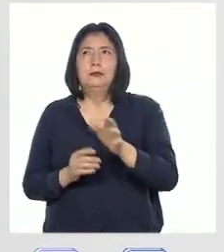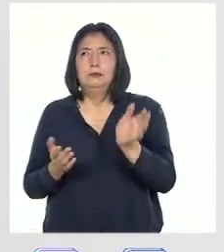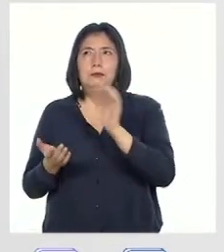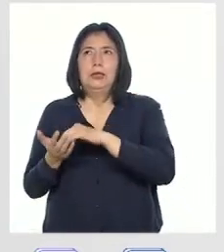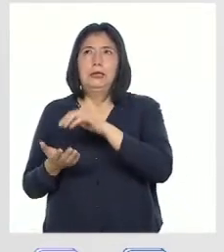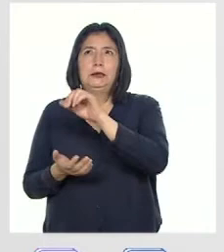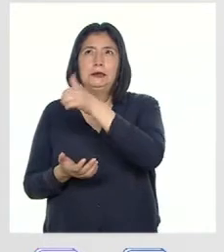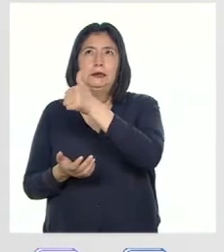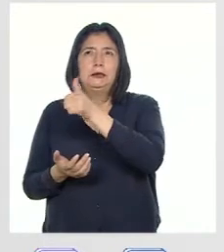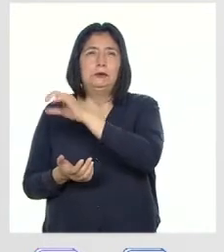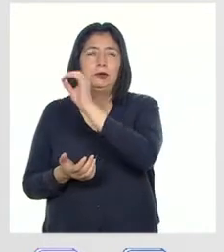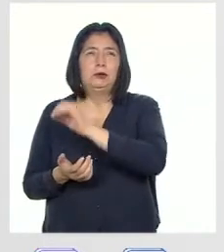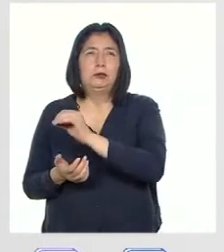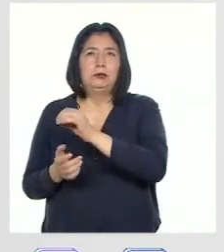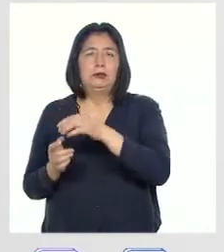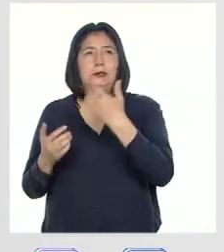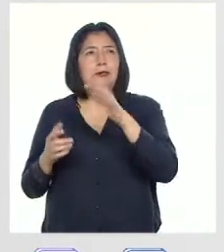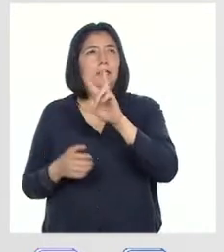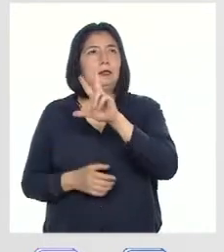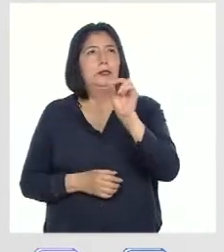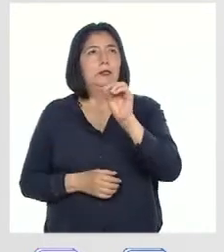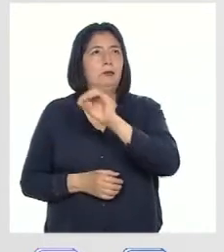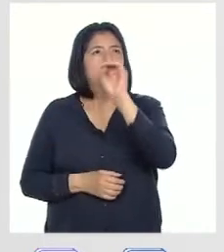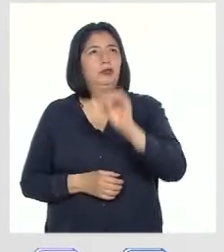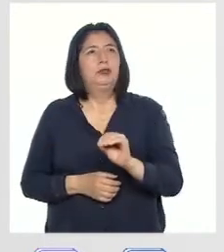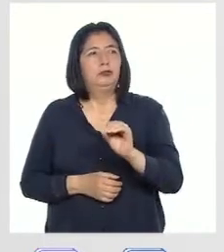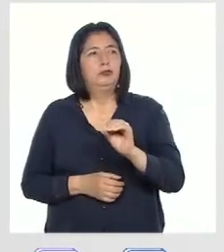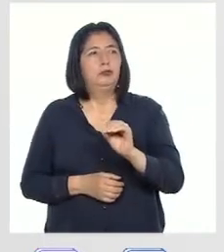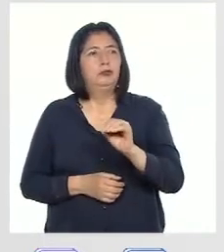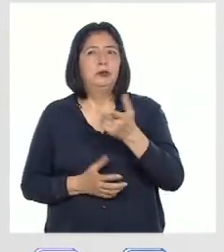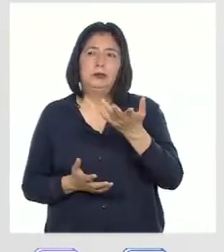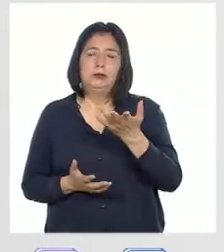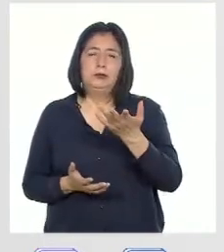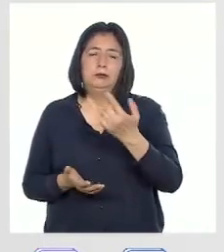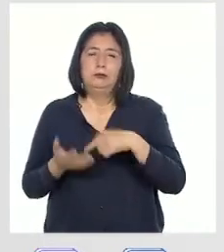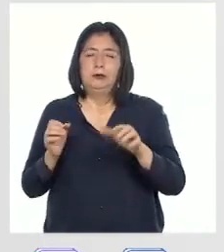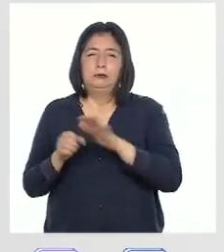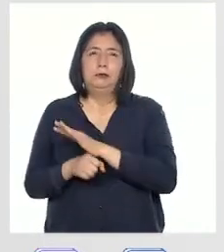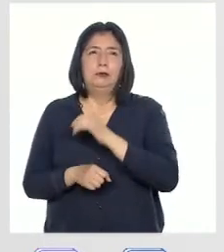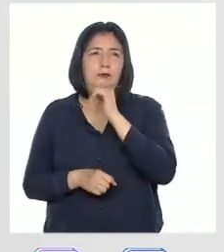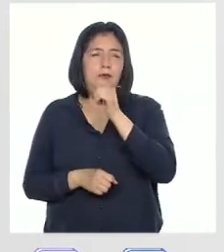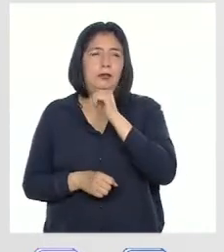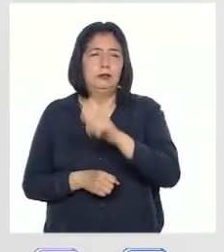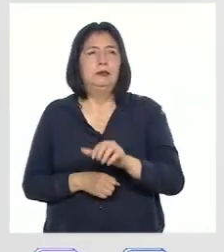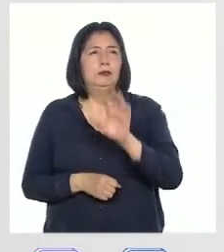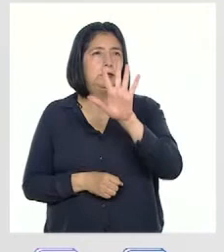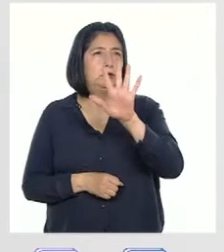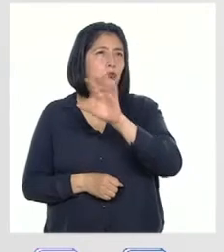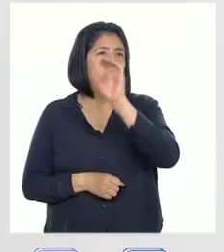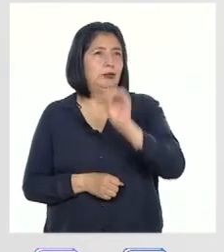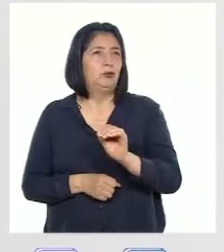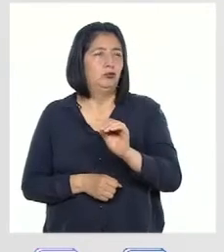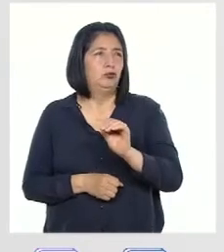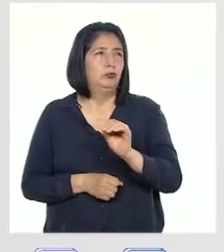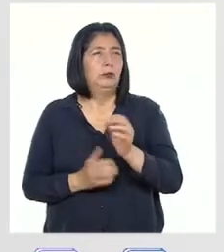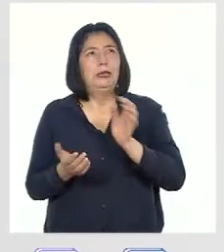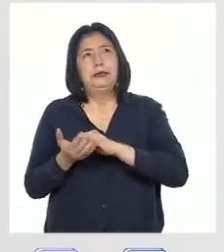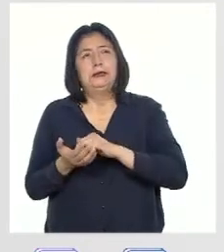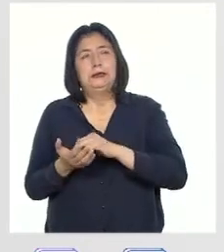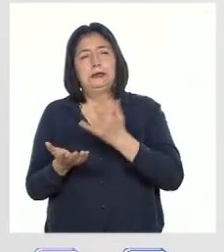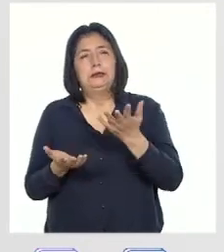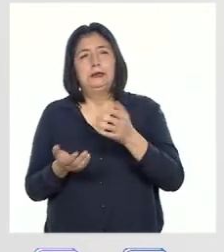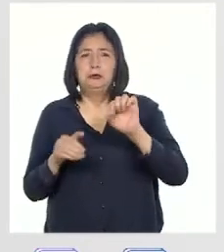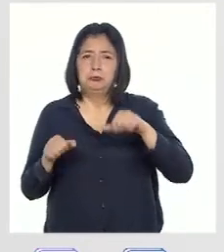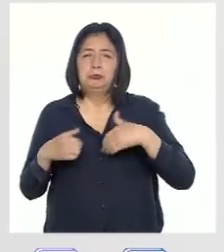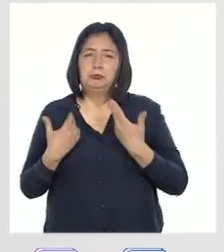otro 10% y así ya tengo 30%. Y para completar solo me hace falta agregar un 5% más,